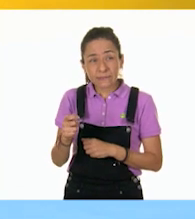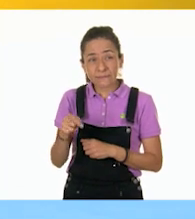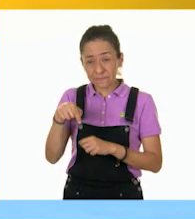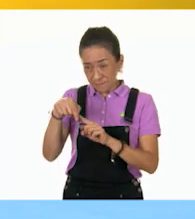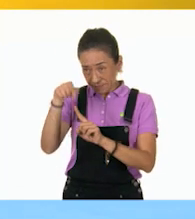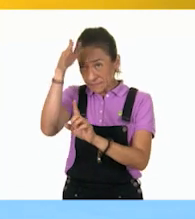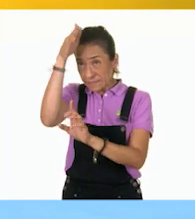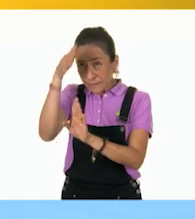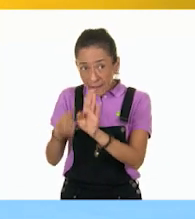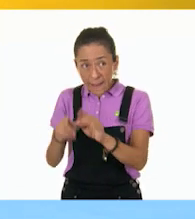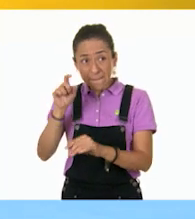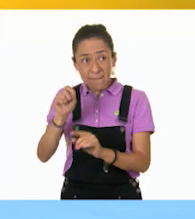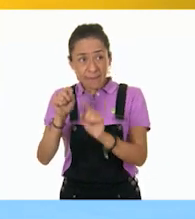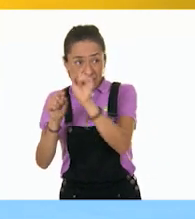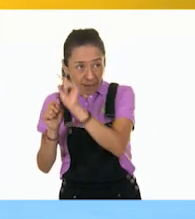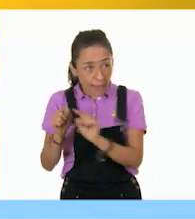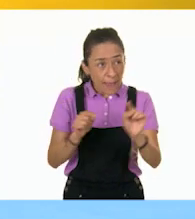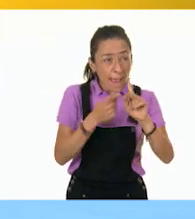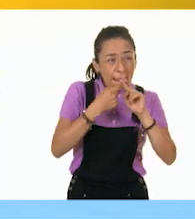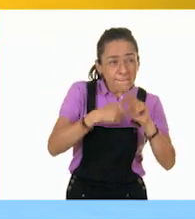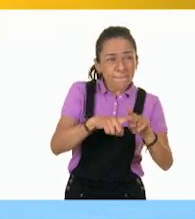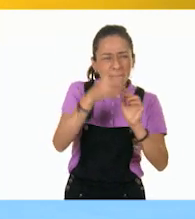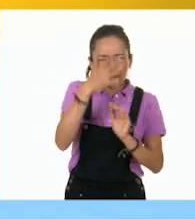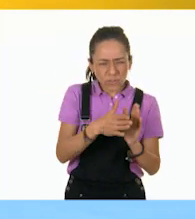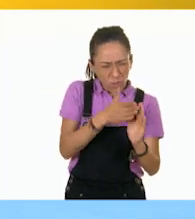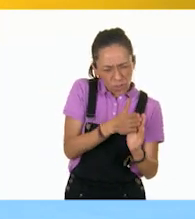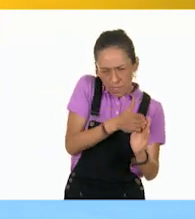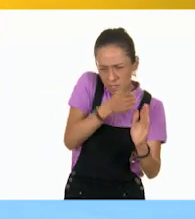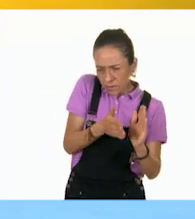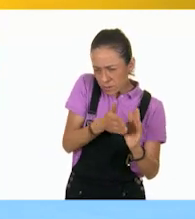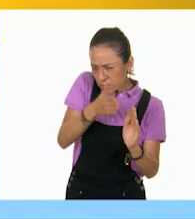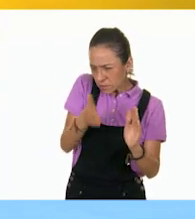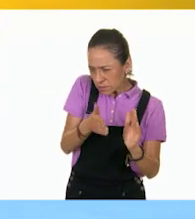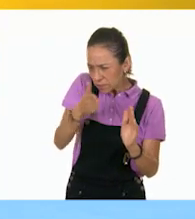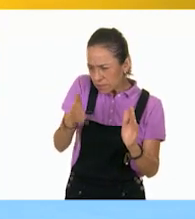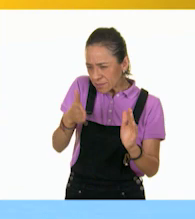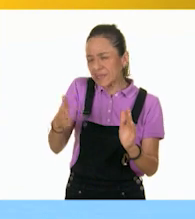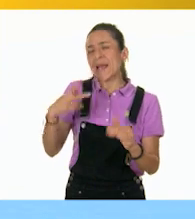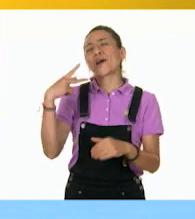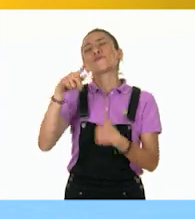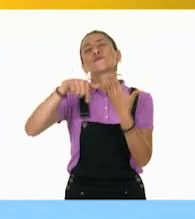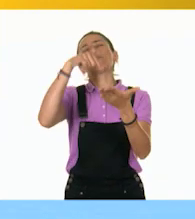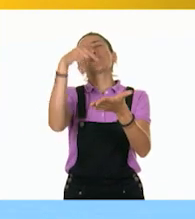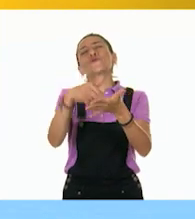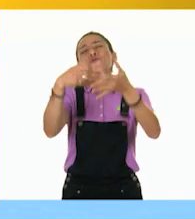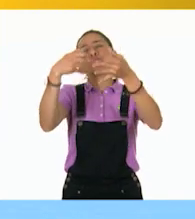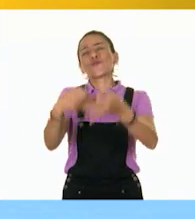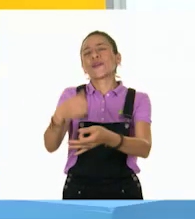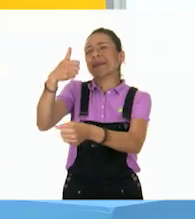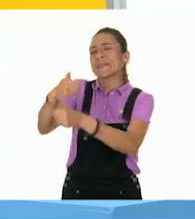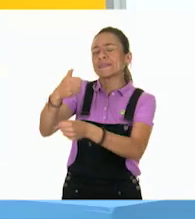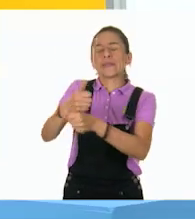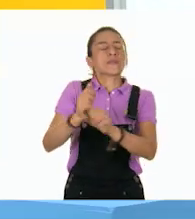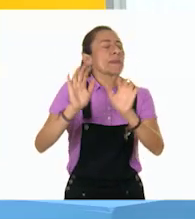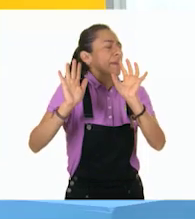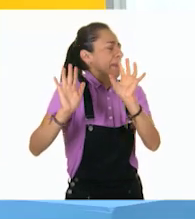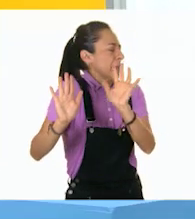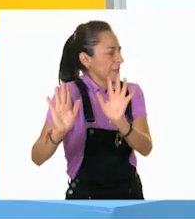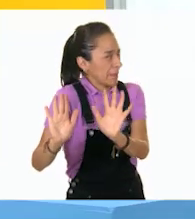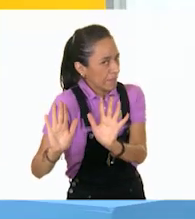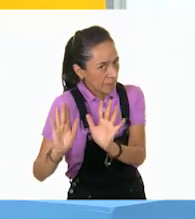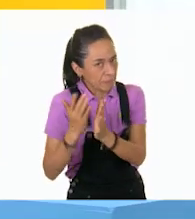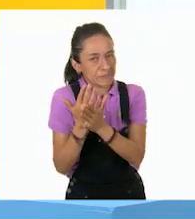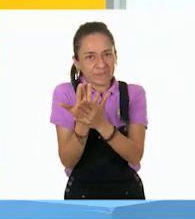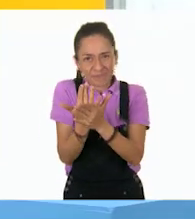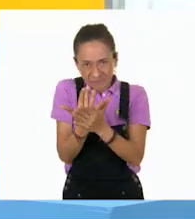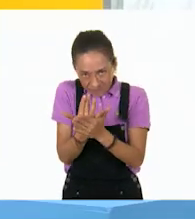y empezamos con el 10, y si voy contando, pues ya sé que queda en la sexta posición. A ver, espérame. Vamos